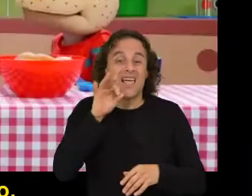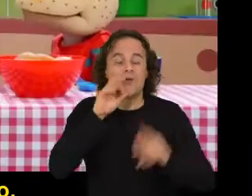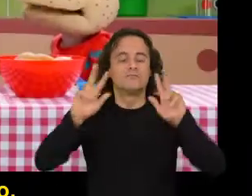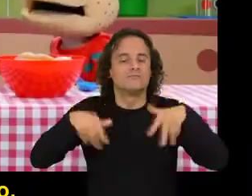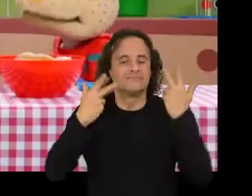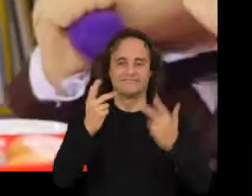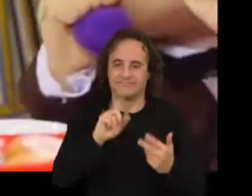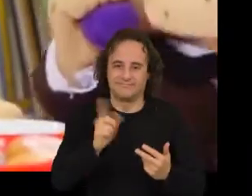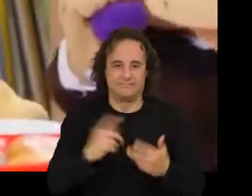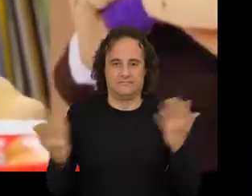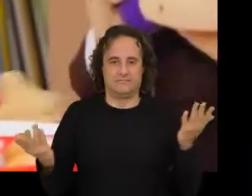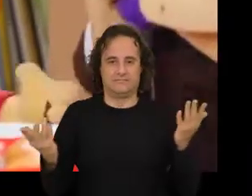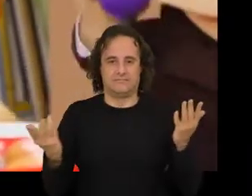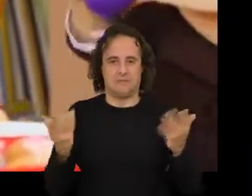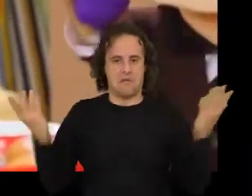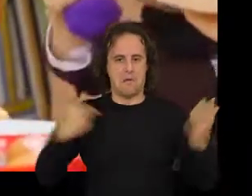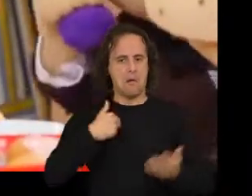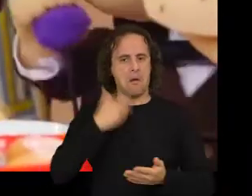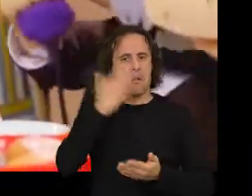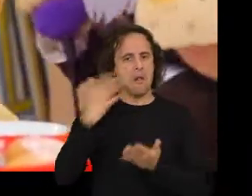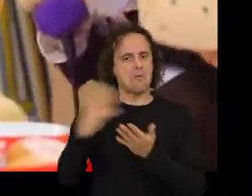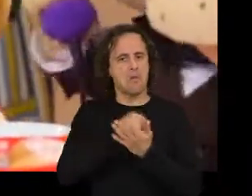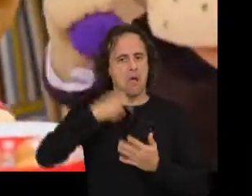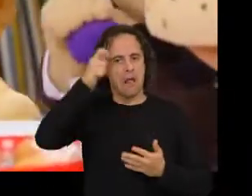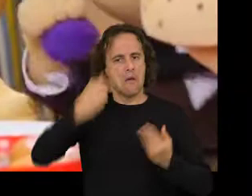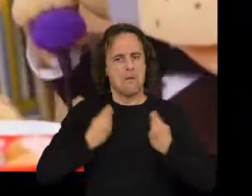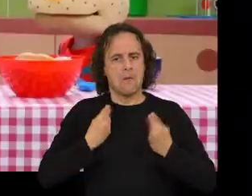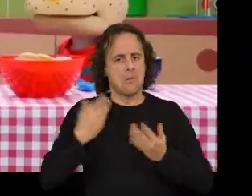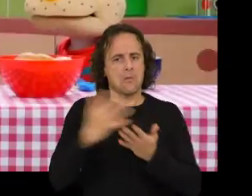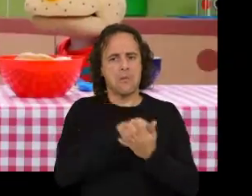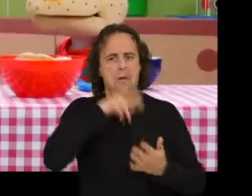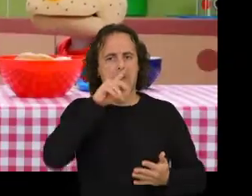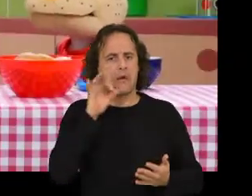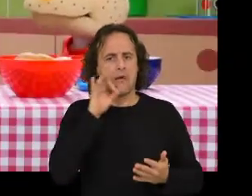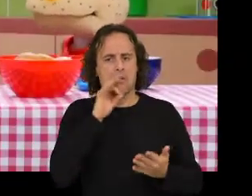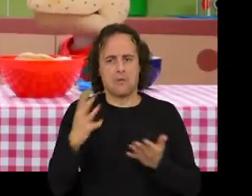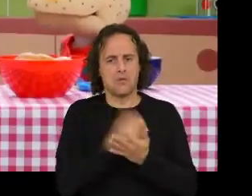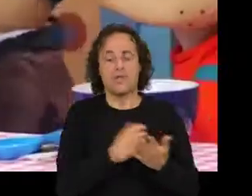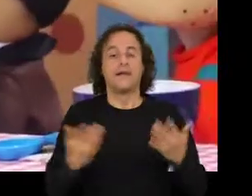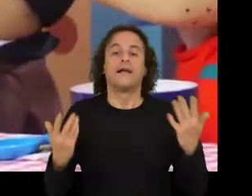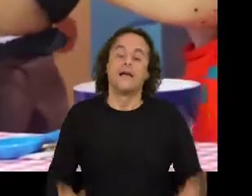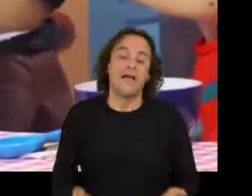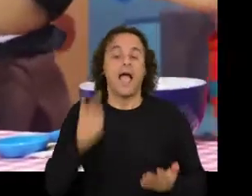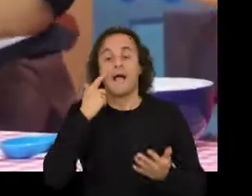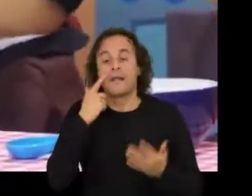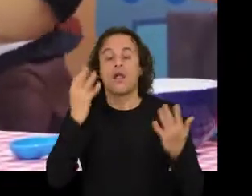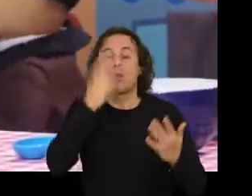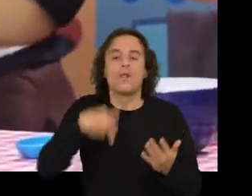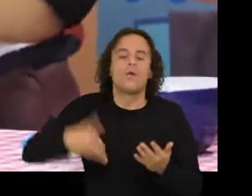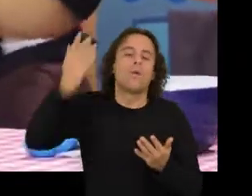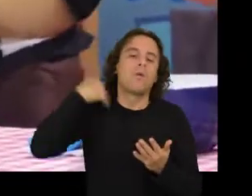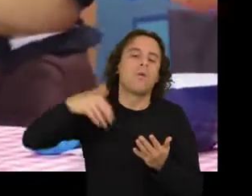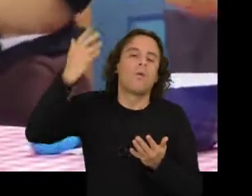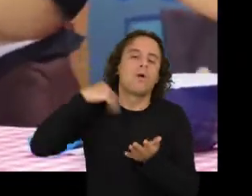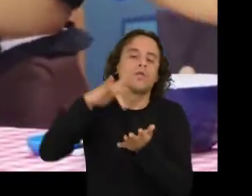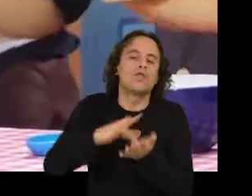falar en galego. Pois na miña escola somos todos da aldea e falamos todos galego. Pero este conto pasou hai moitos